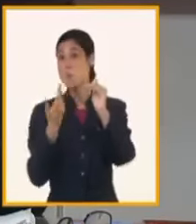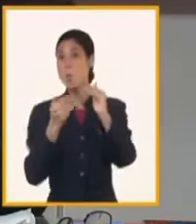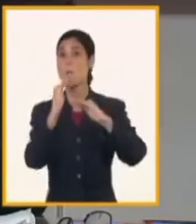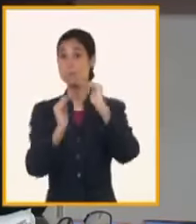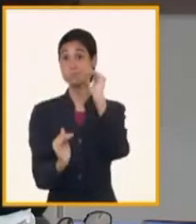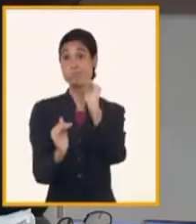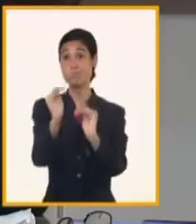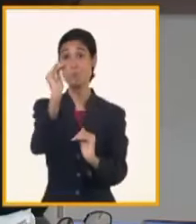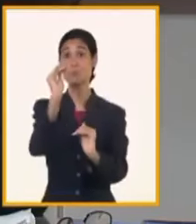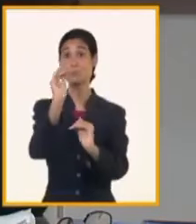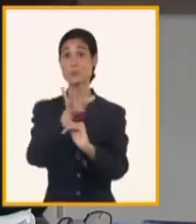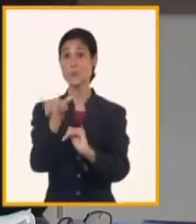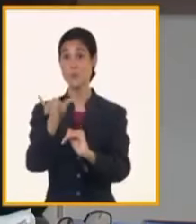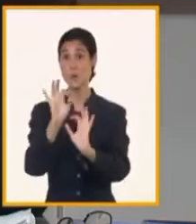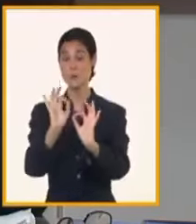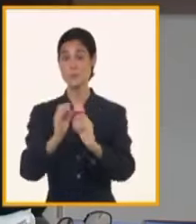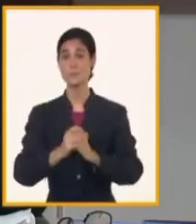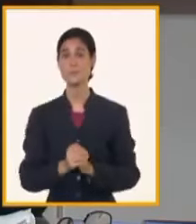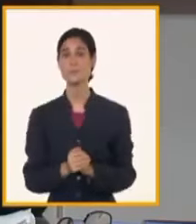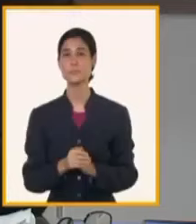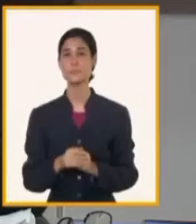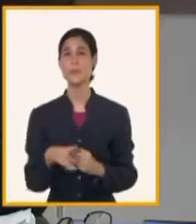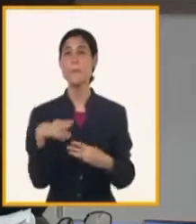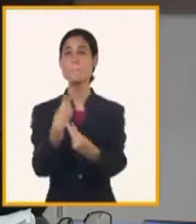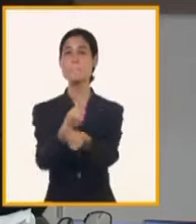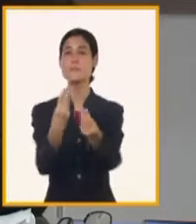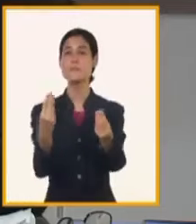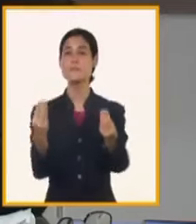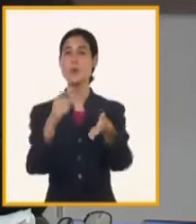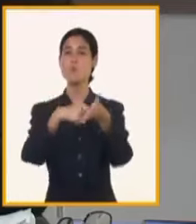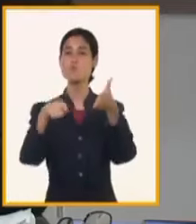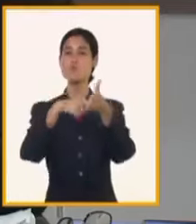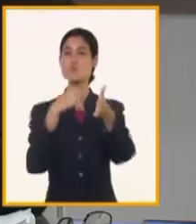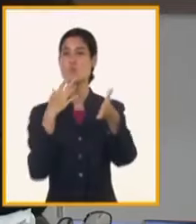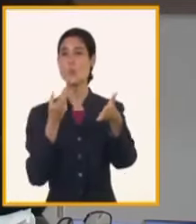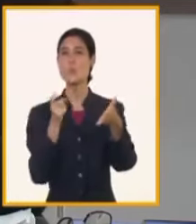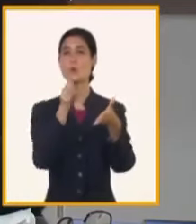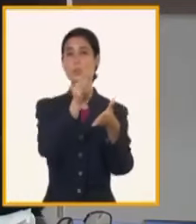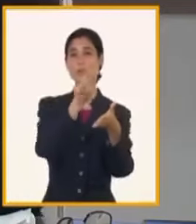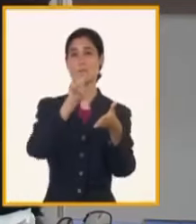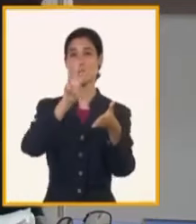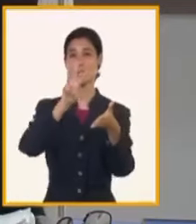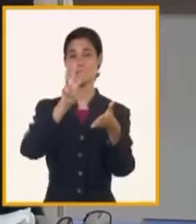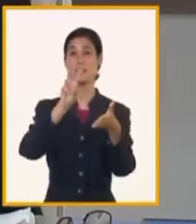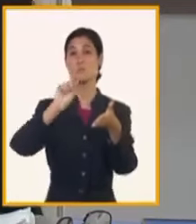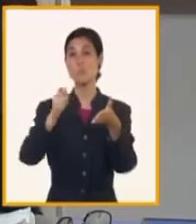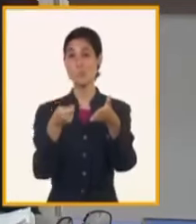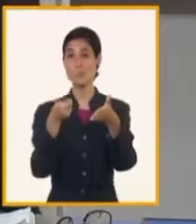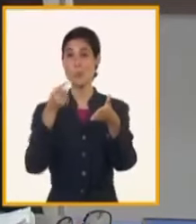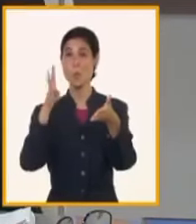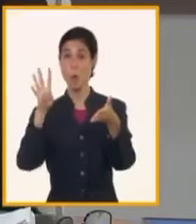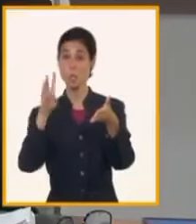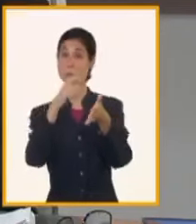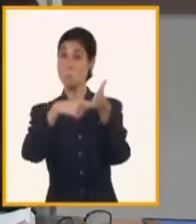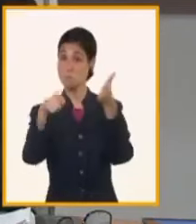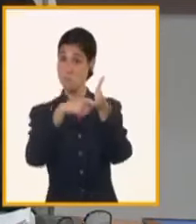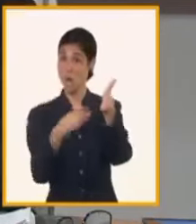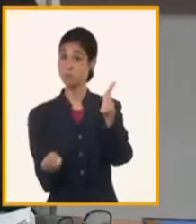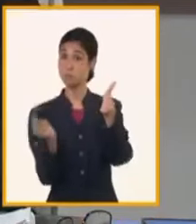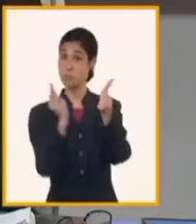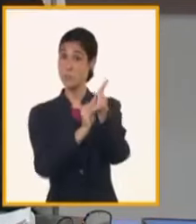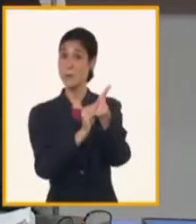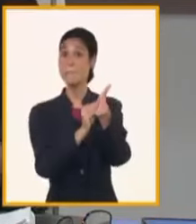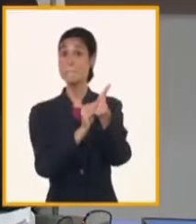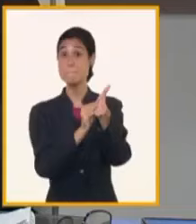generación distribuida habíamos planificado 7,4 gw diaria y y y logramos 6